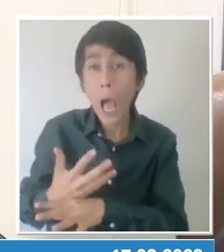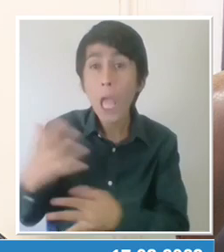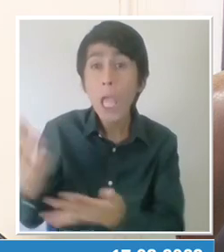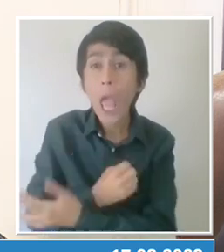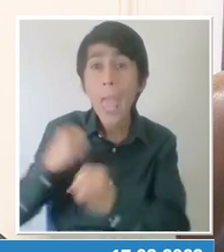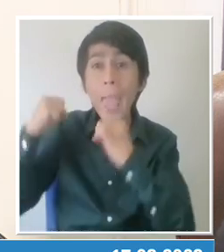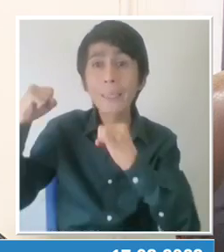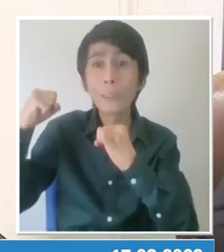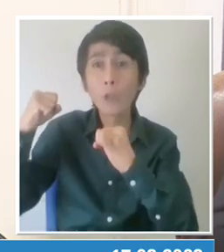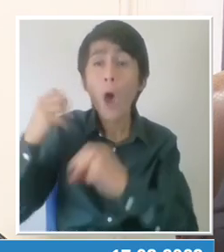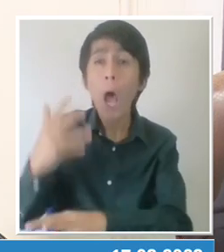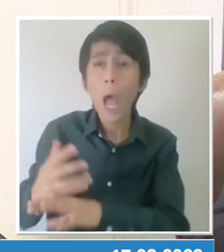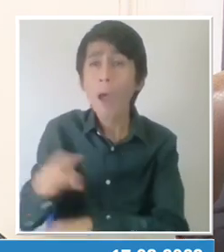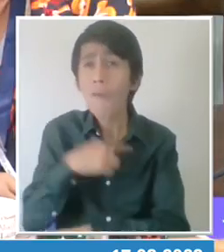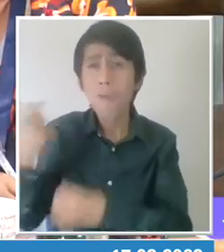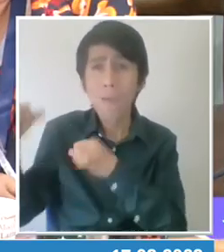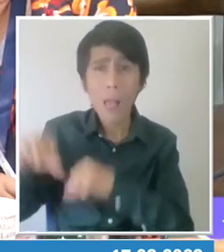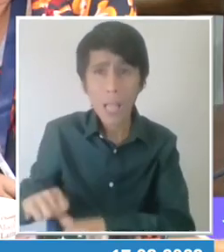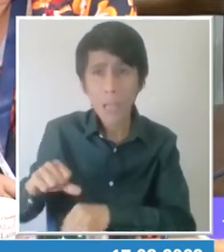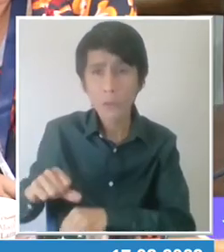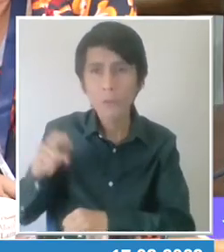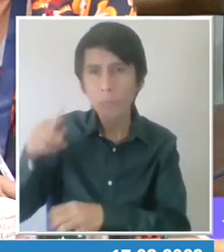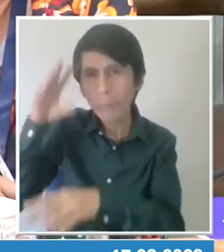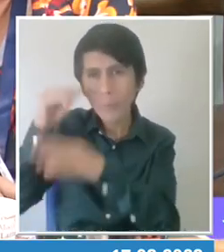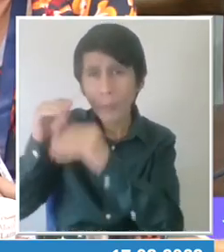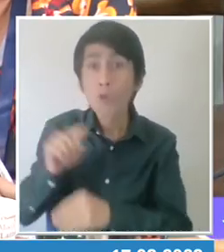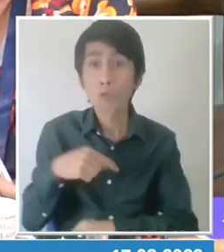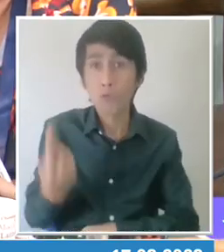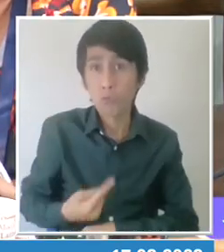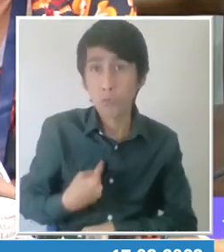de una trayectoria republicana honrosísima.